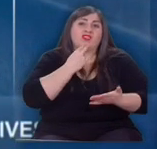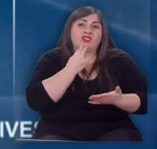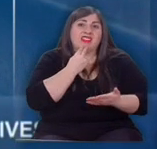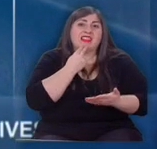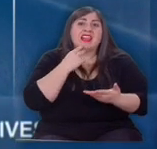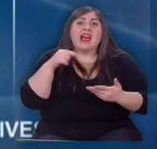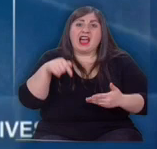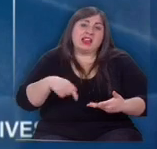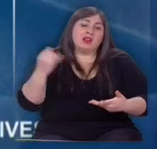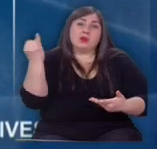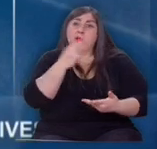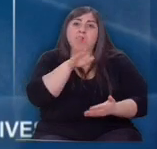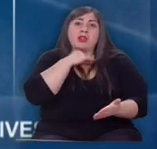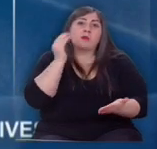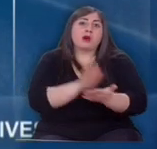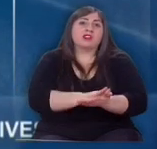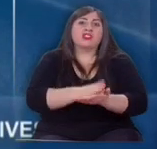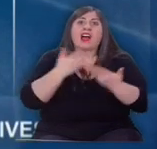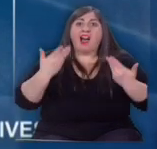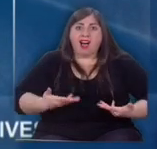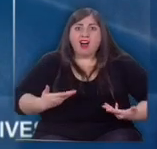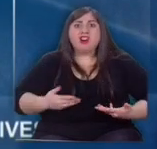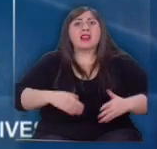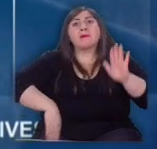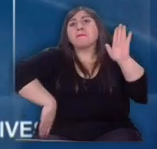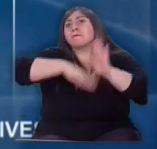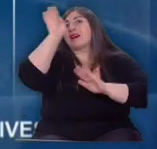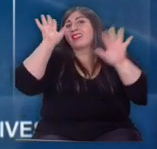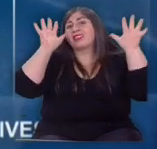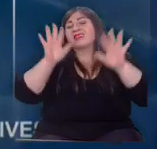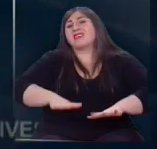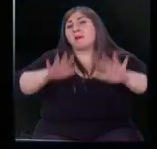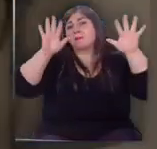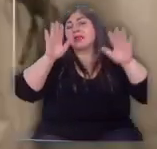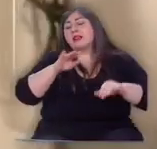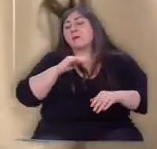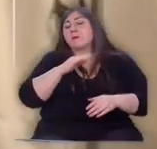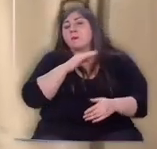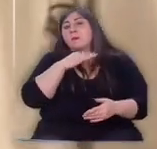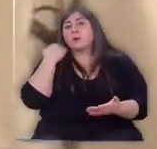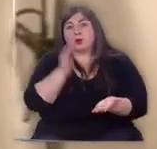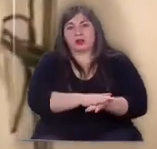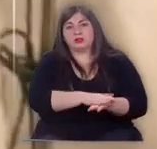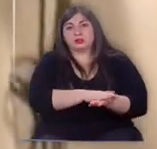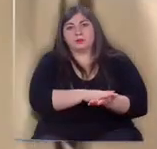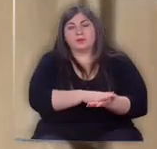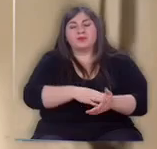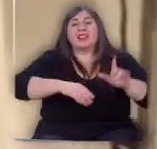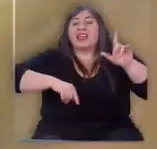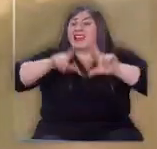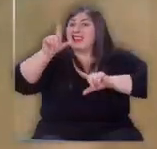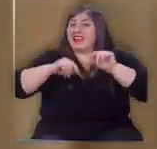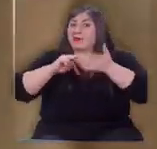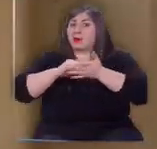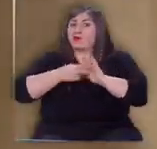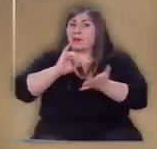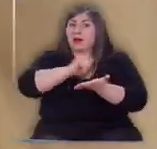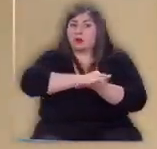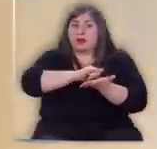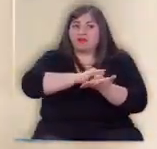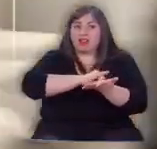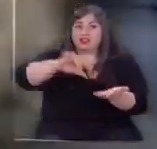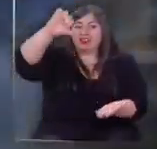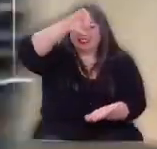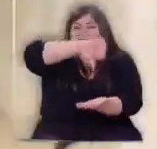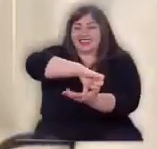número de víctimas fue horroroso y ahora estamos hablando de más de 10.000 muertos. Pero las cifras no es lo único que aterra en Nueva York, el epicentro